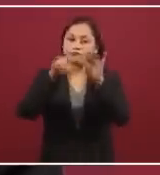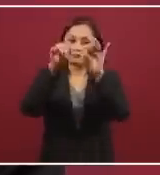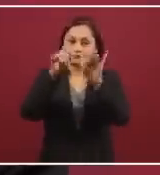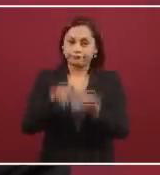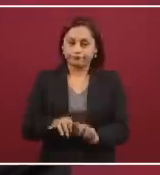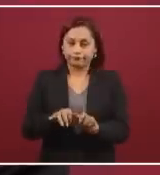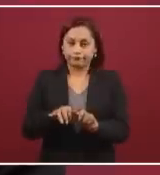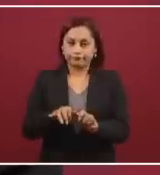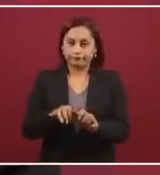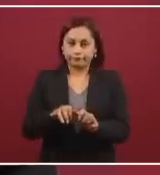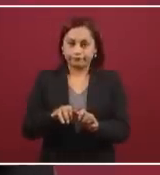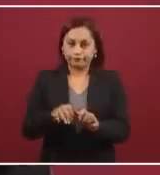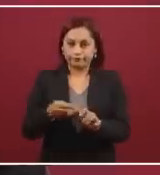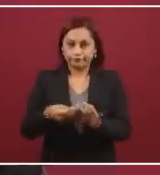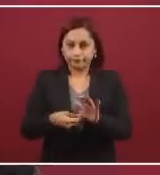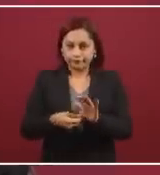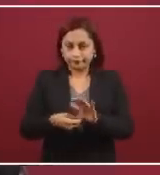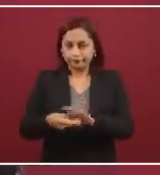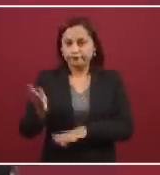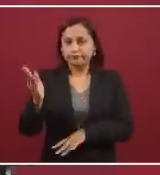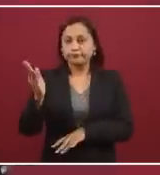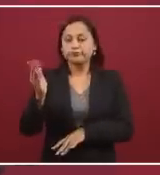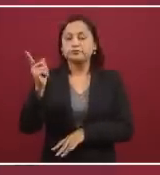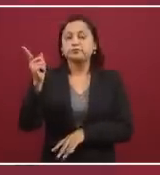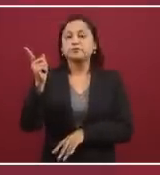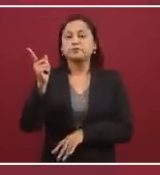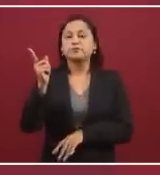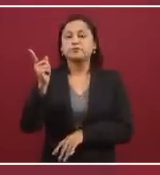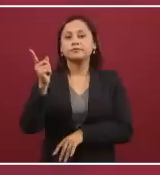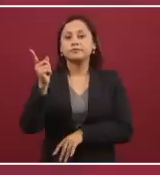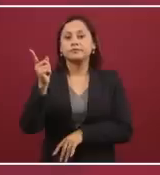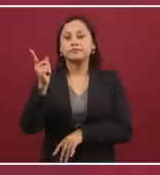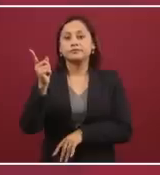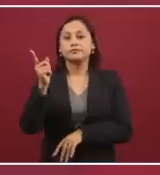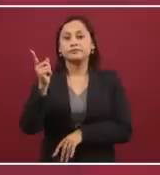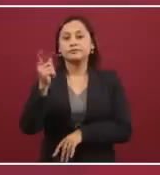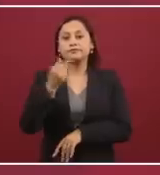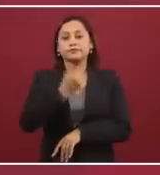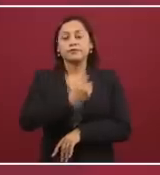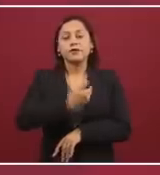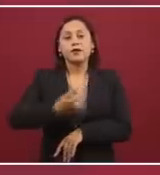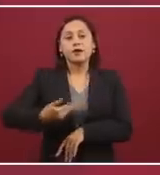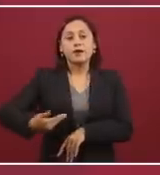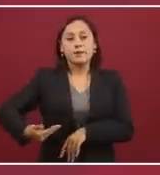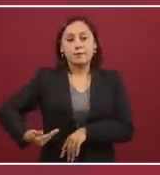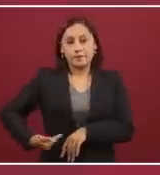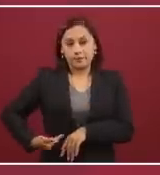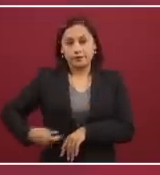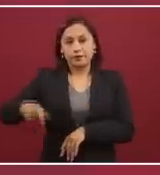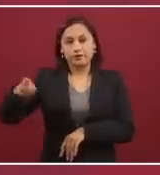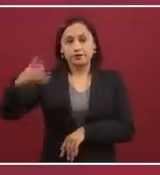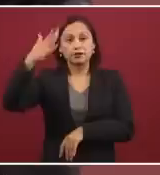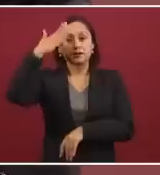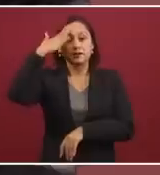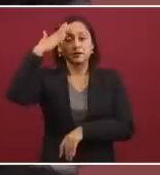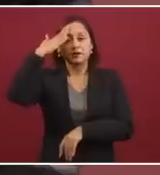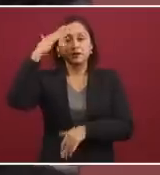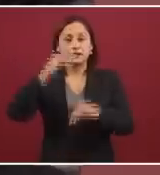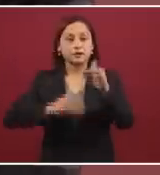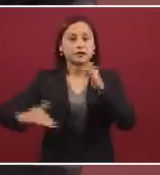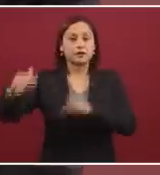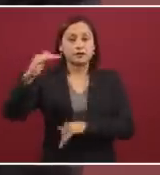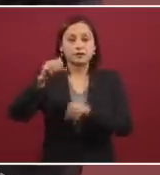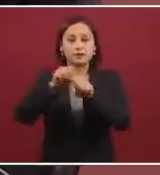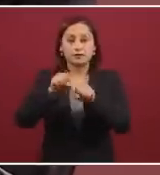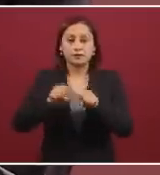al presidente d la suprema corte que al mismo tiempo es presidente del consejo de la judicatura